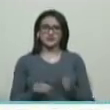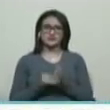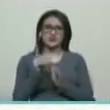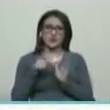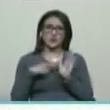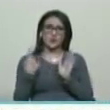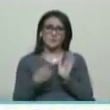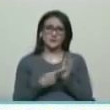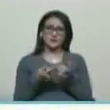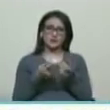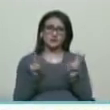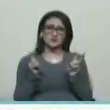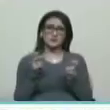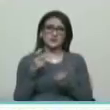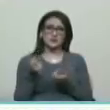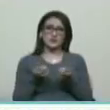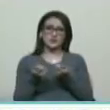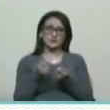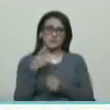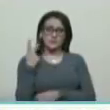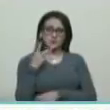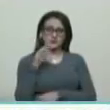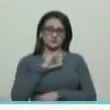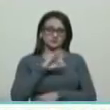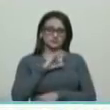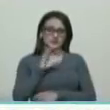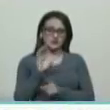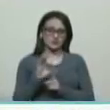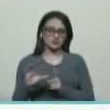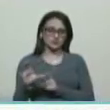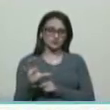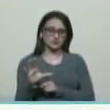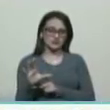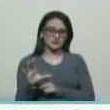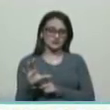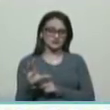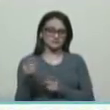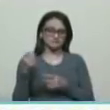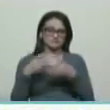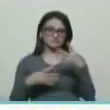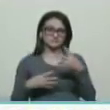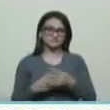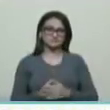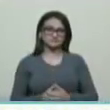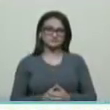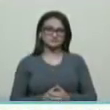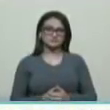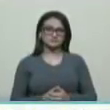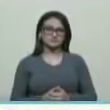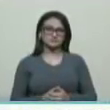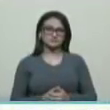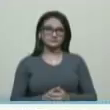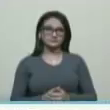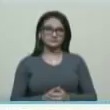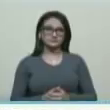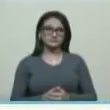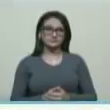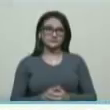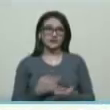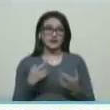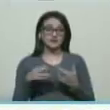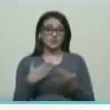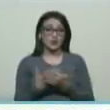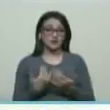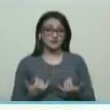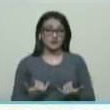económico, político, social, cultural, etcétera. La relación hasta ahora